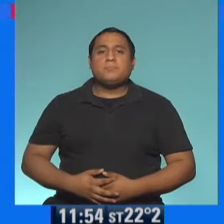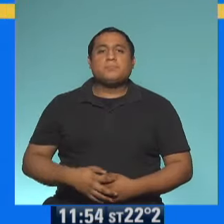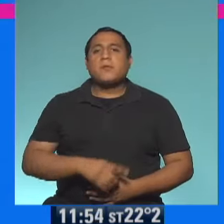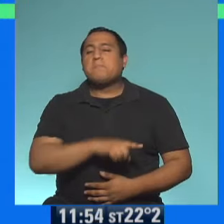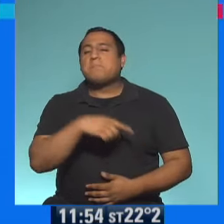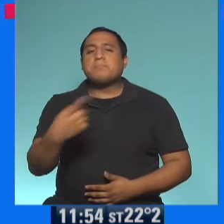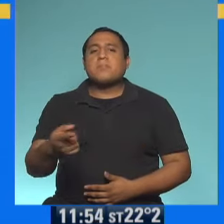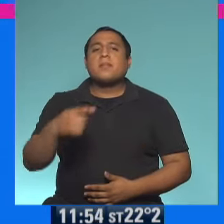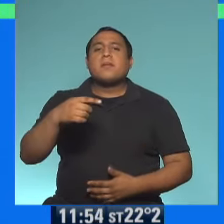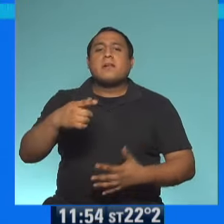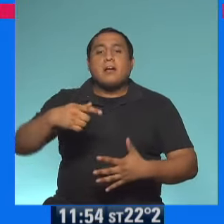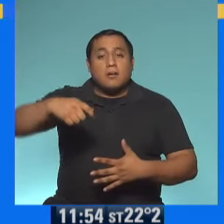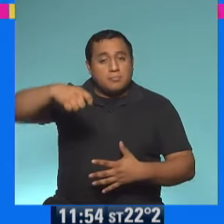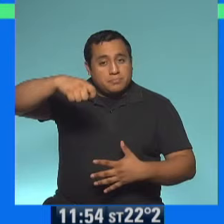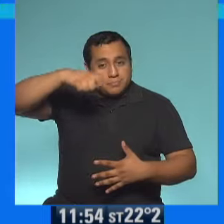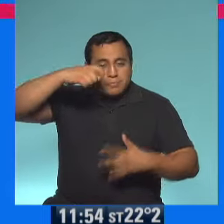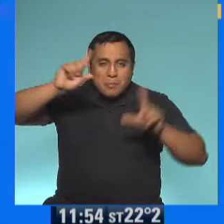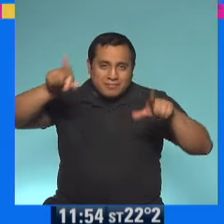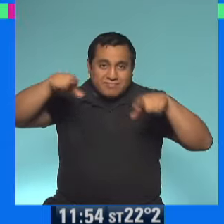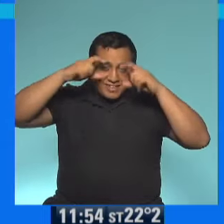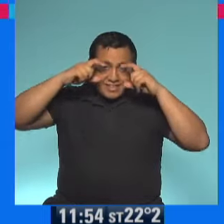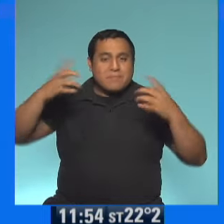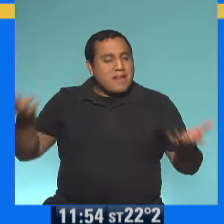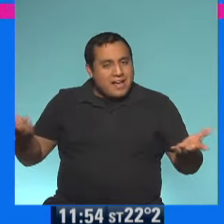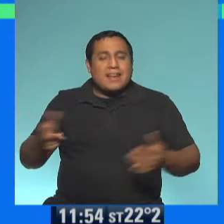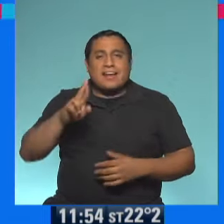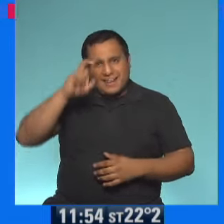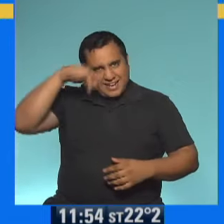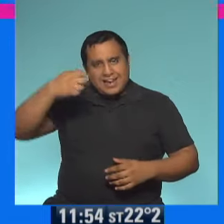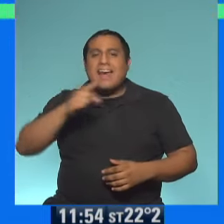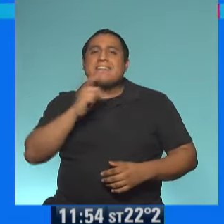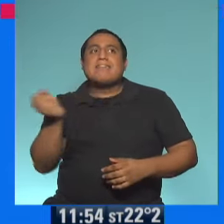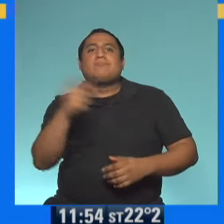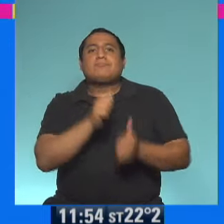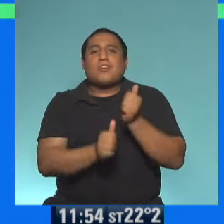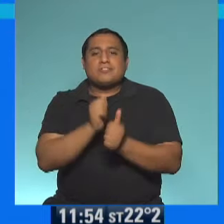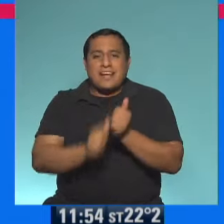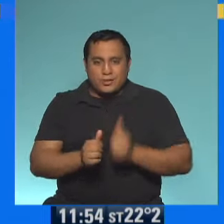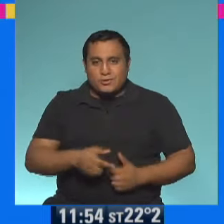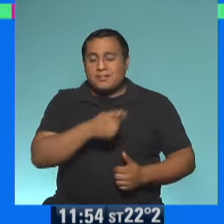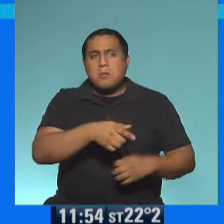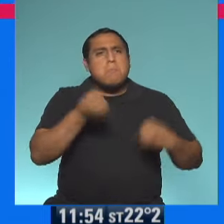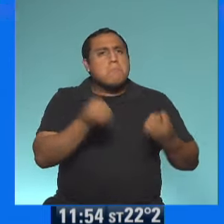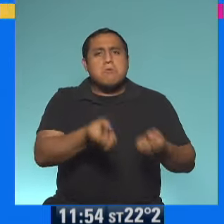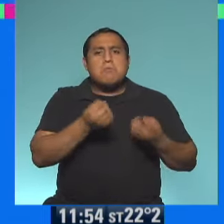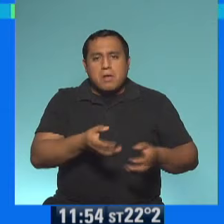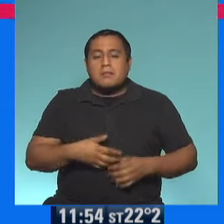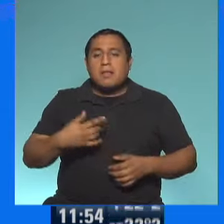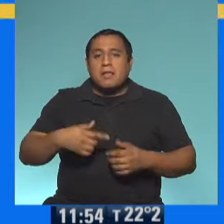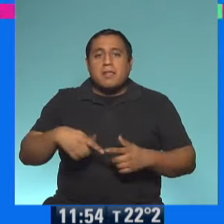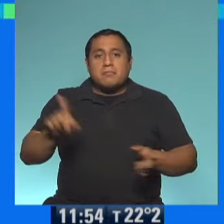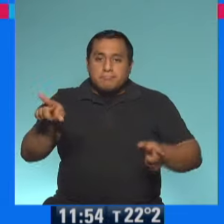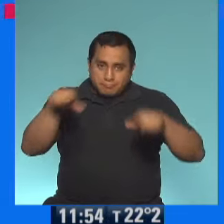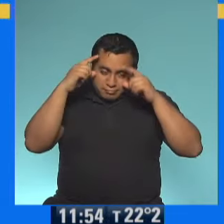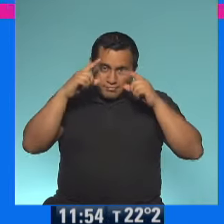tenemos mi lupa antiparra, Renata de Rosario. Muy bien, Reni, puso ahí las antiparras en la cara y